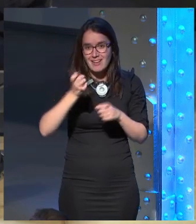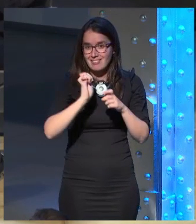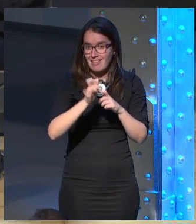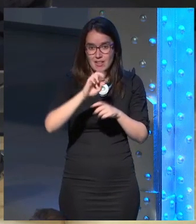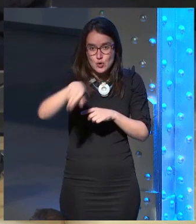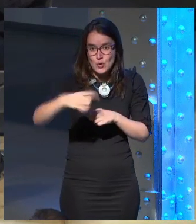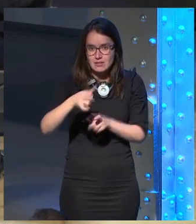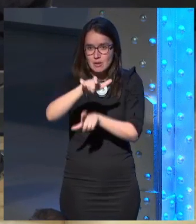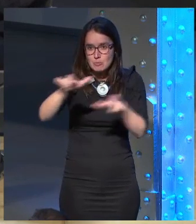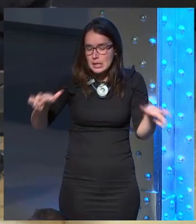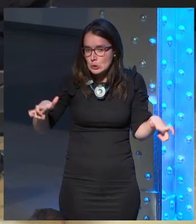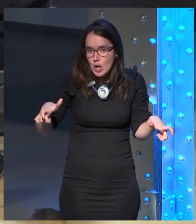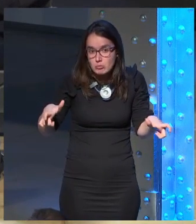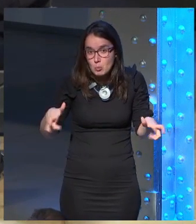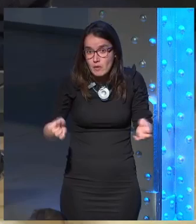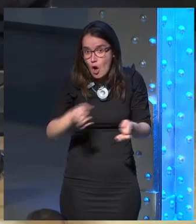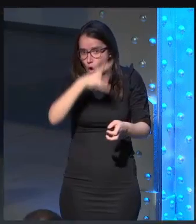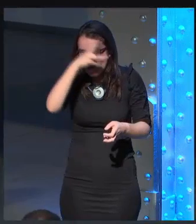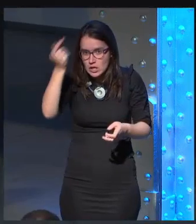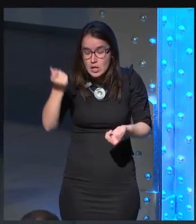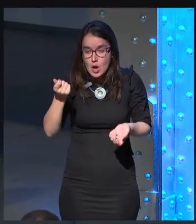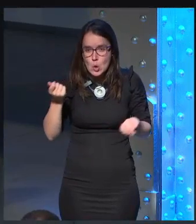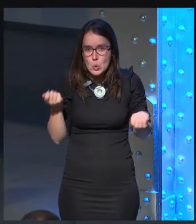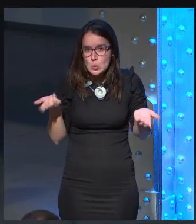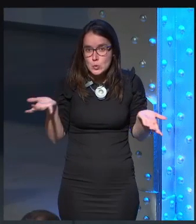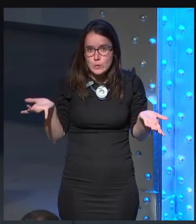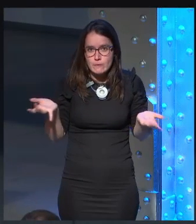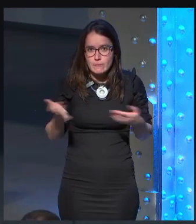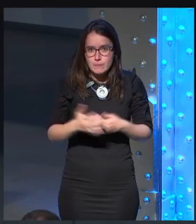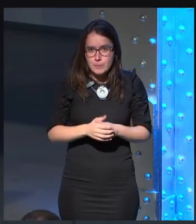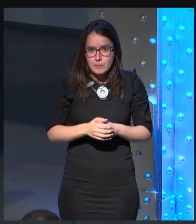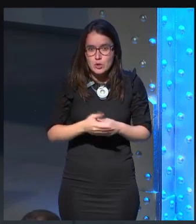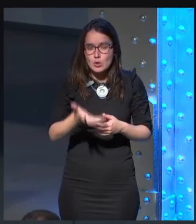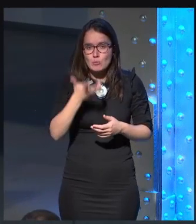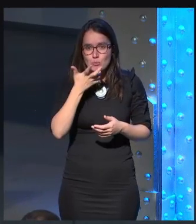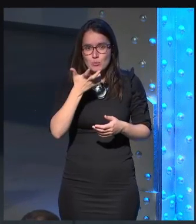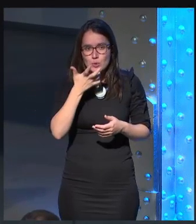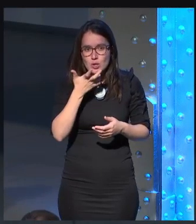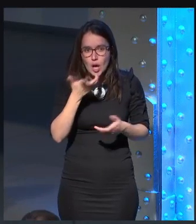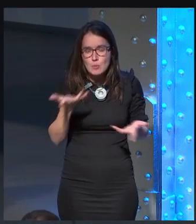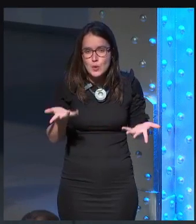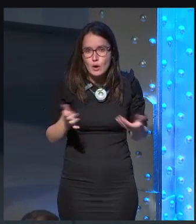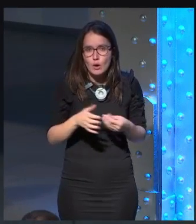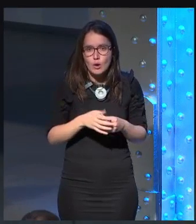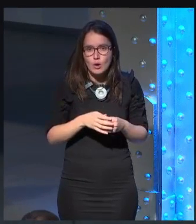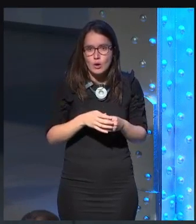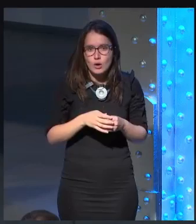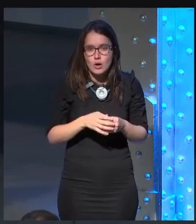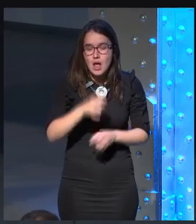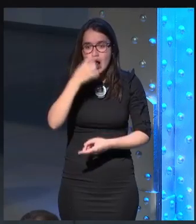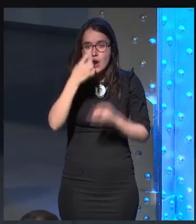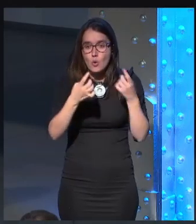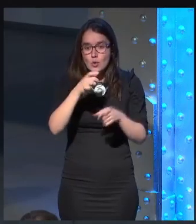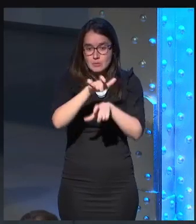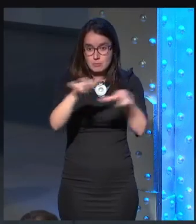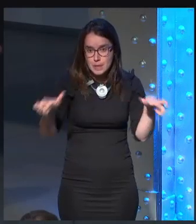gente no cae tanto en ellos, no les presta tanto atención. Por ejemplo, aspectos tan cotidianos como que algunos de los miembros